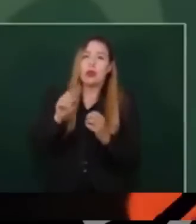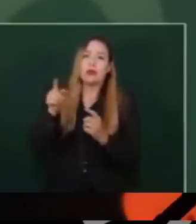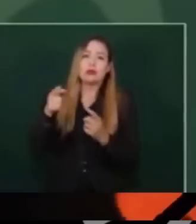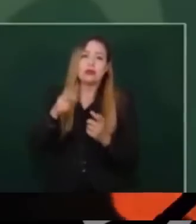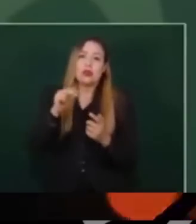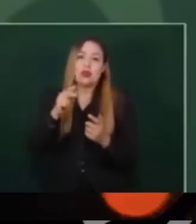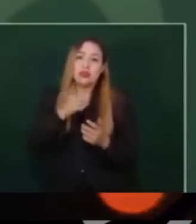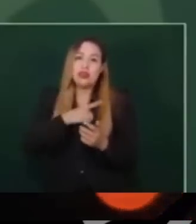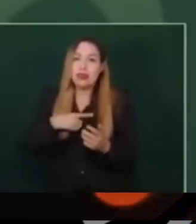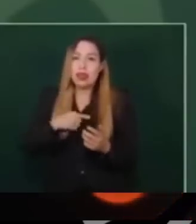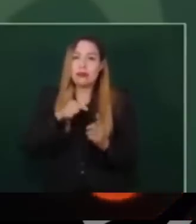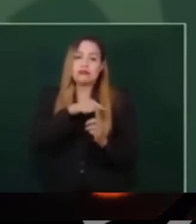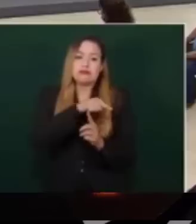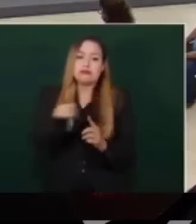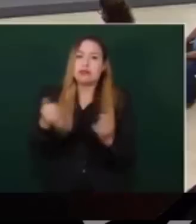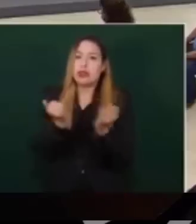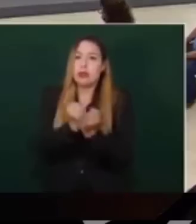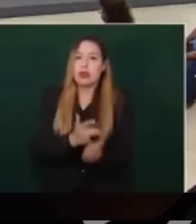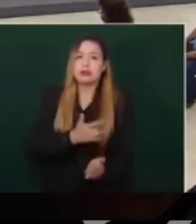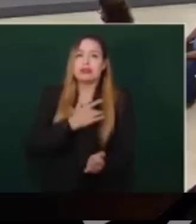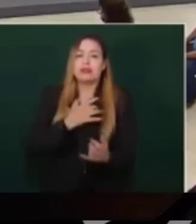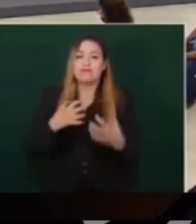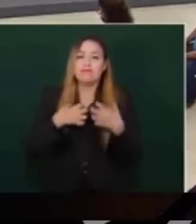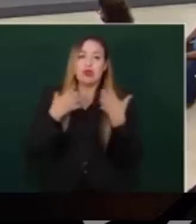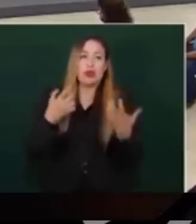Entonces, ¿qué es lo que hay que hacer? Pues comprender